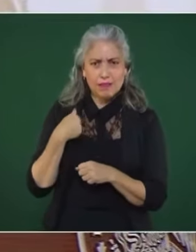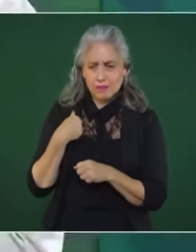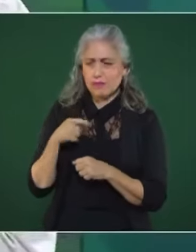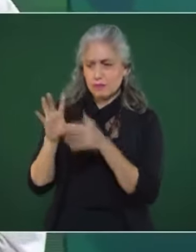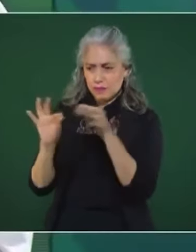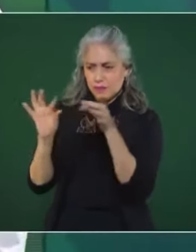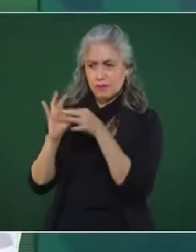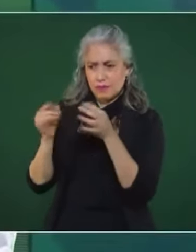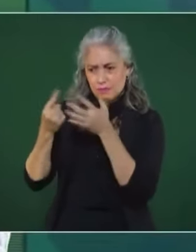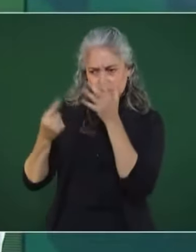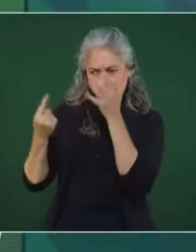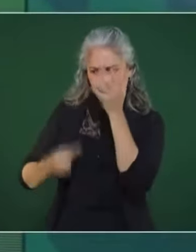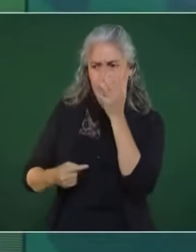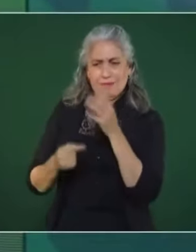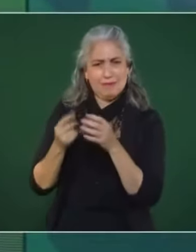información.